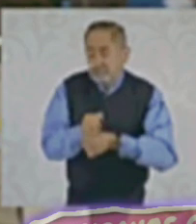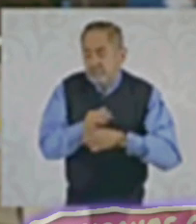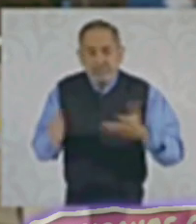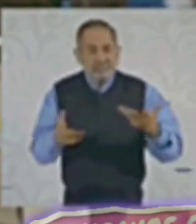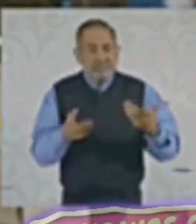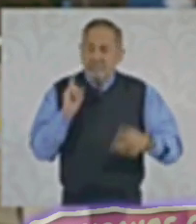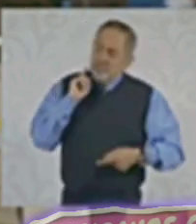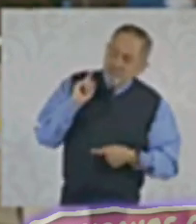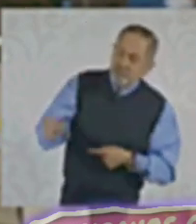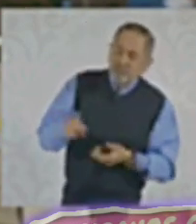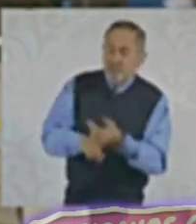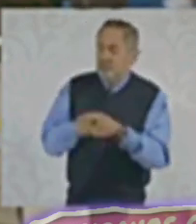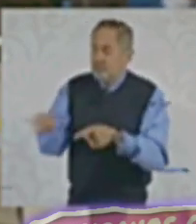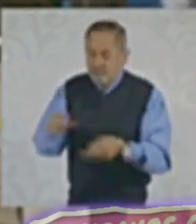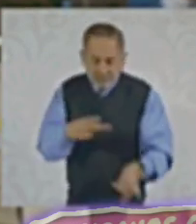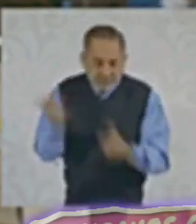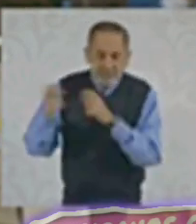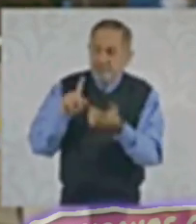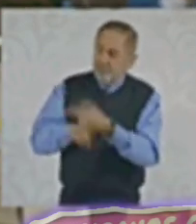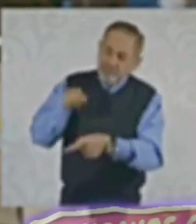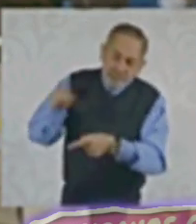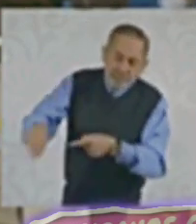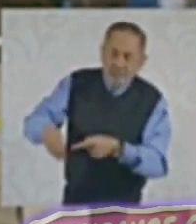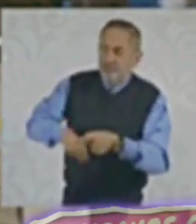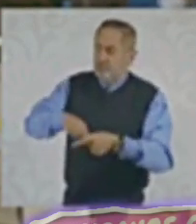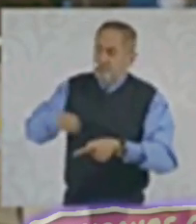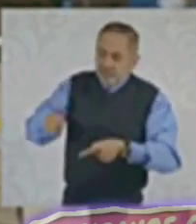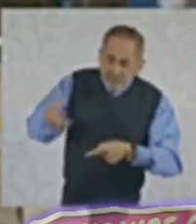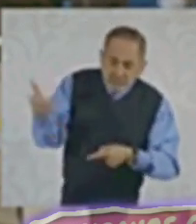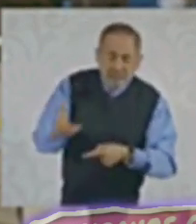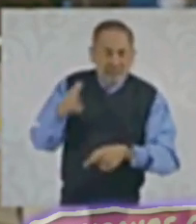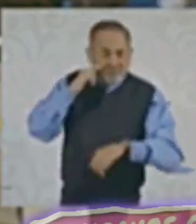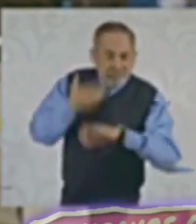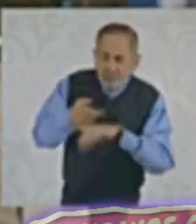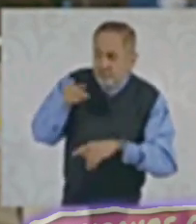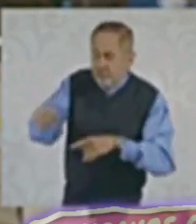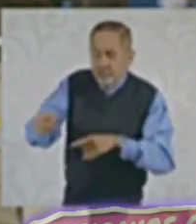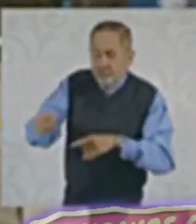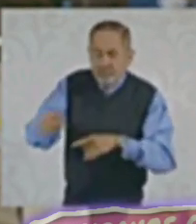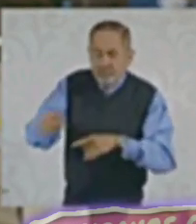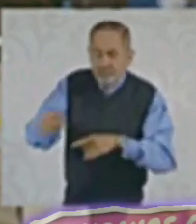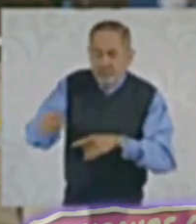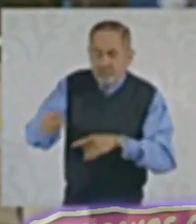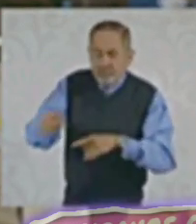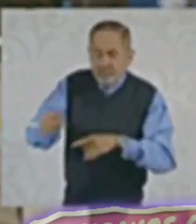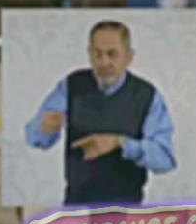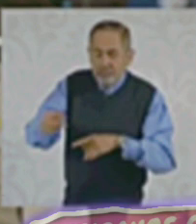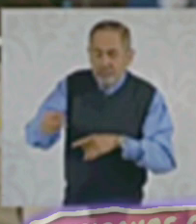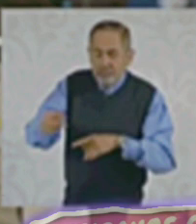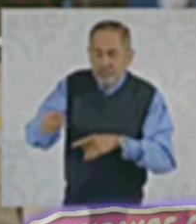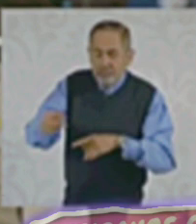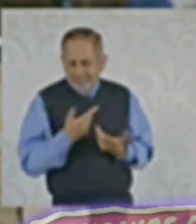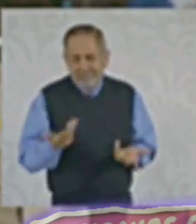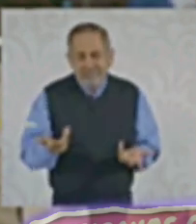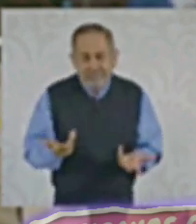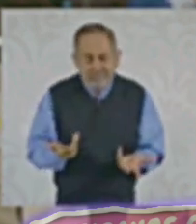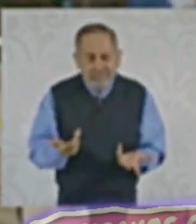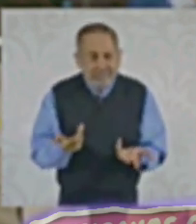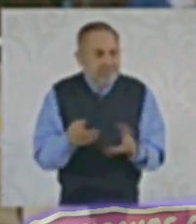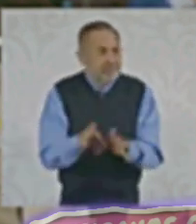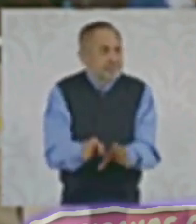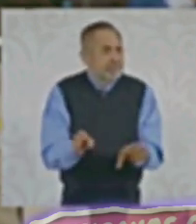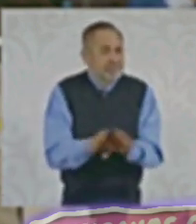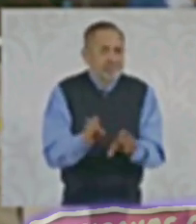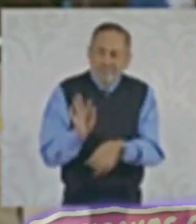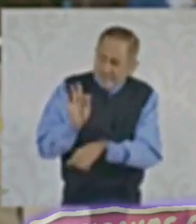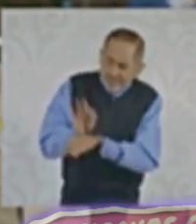acusan inclusive de robo, cuando las acusan de muchos otros temas más. Yo no sé de qué manera, porque sé